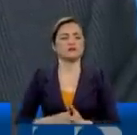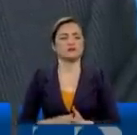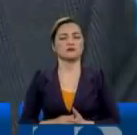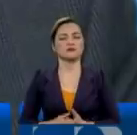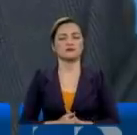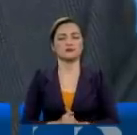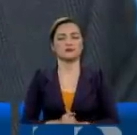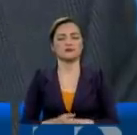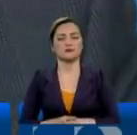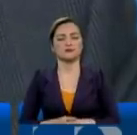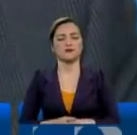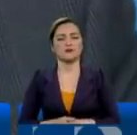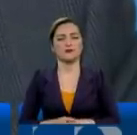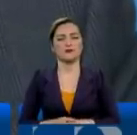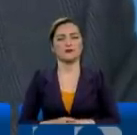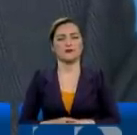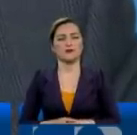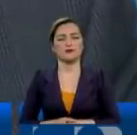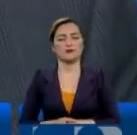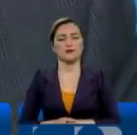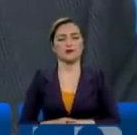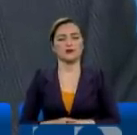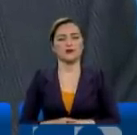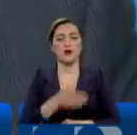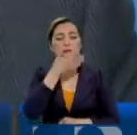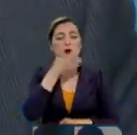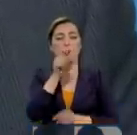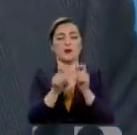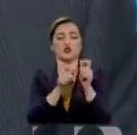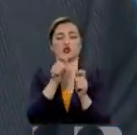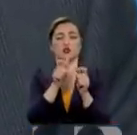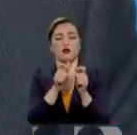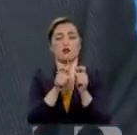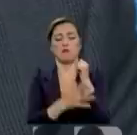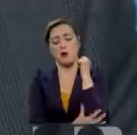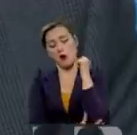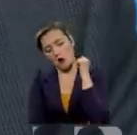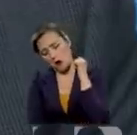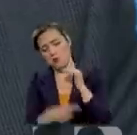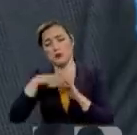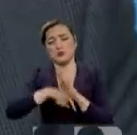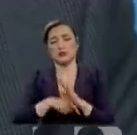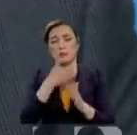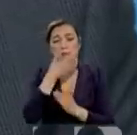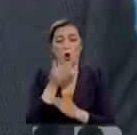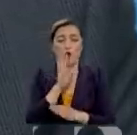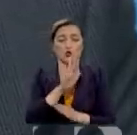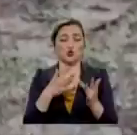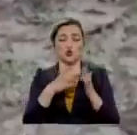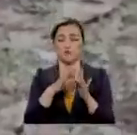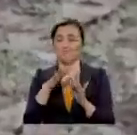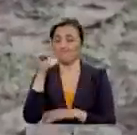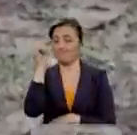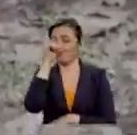favorecer la situación, mejorar la situación de las personas que han caído en situación de inseguridad alimentaria y de